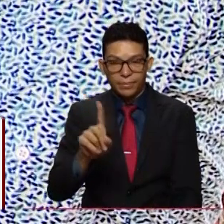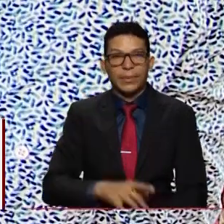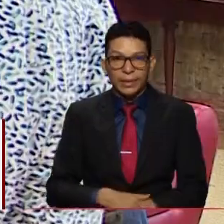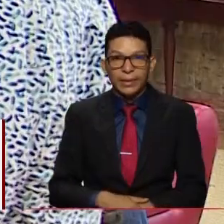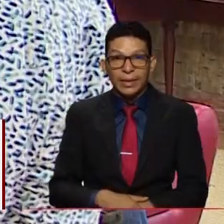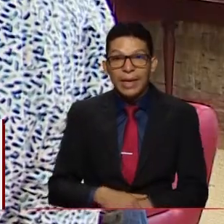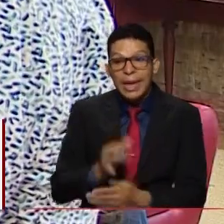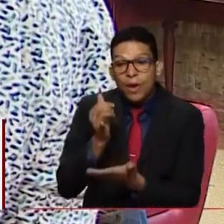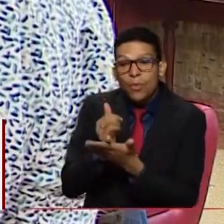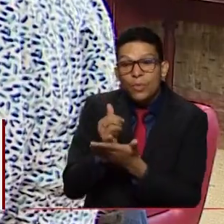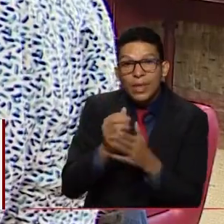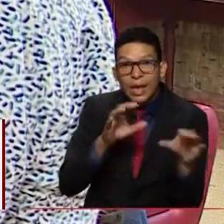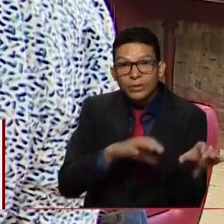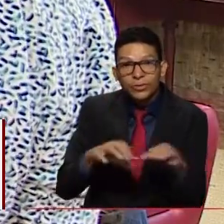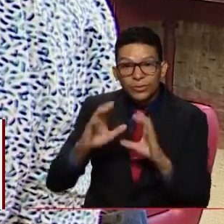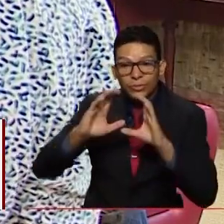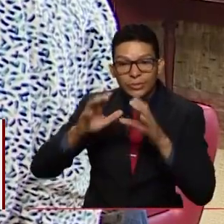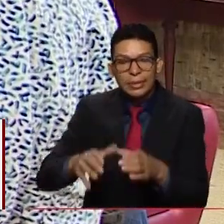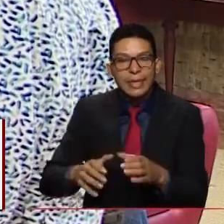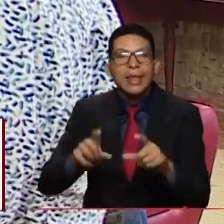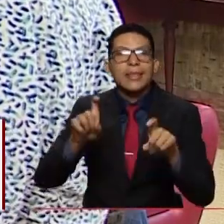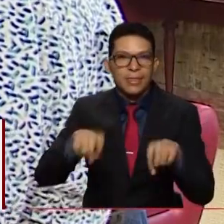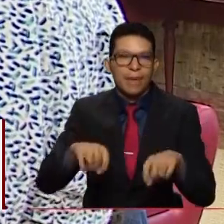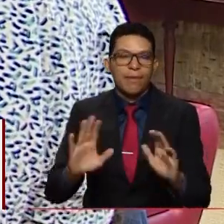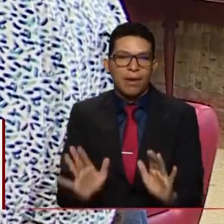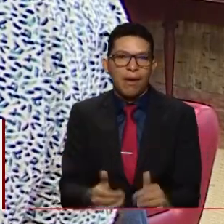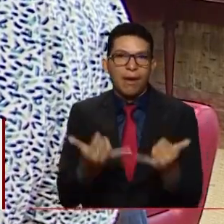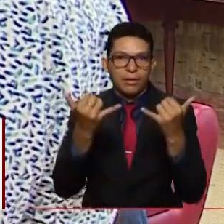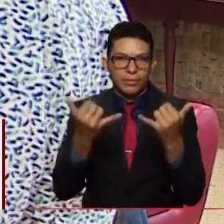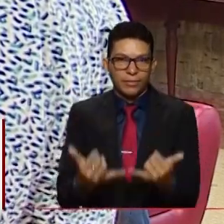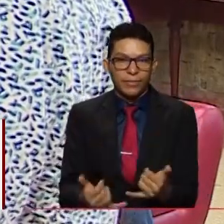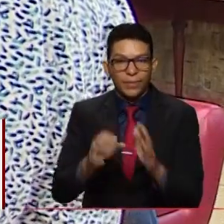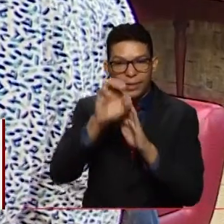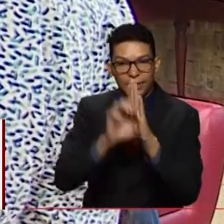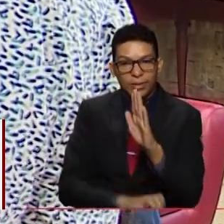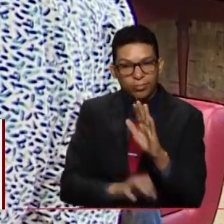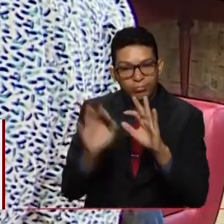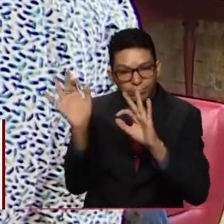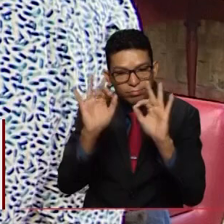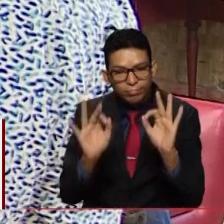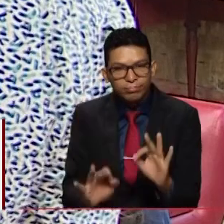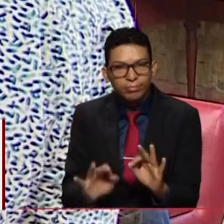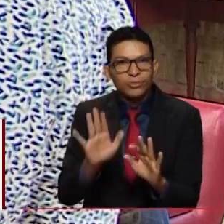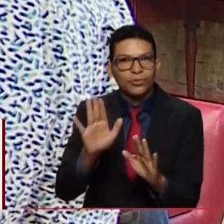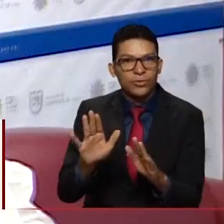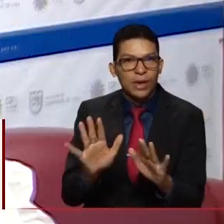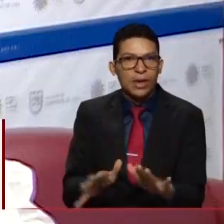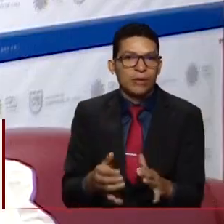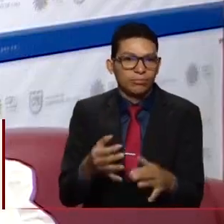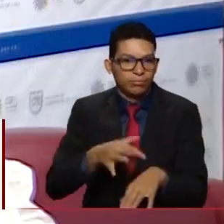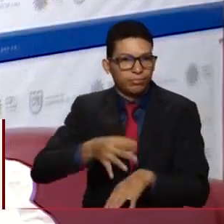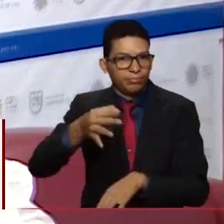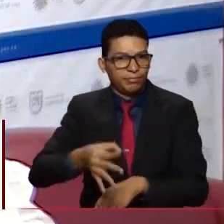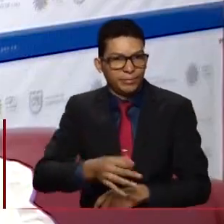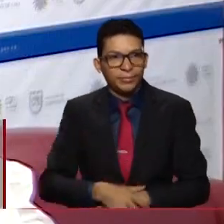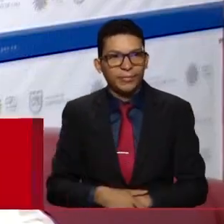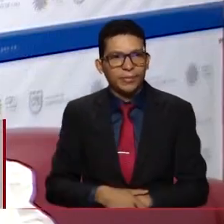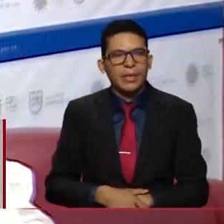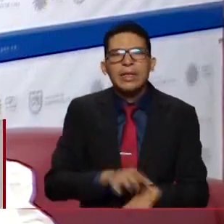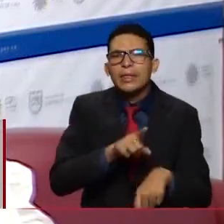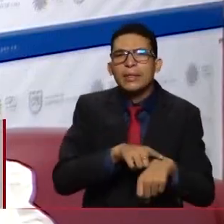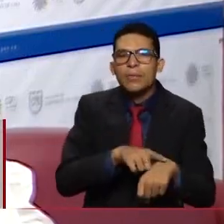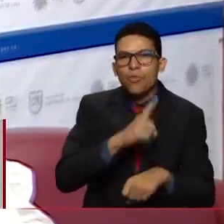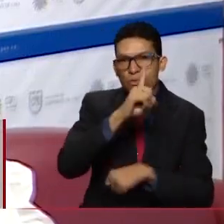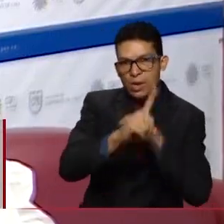las juntas de acción comunal actualicen sus estatutos se organicen y estén al día como organizaciones y estableció que le daba un plazo de